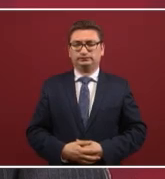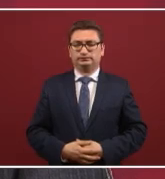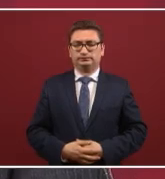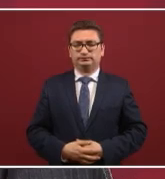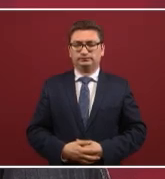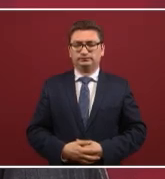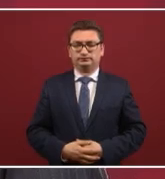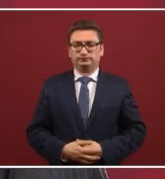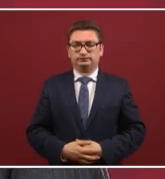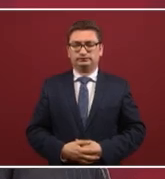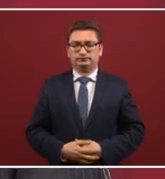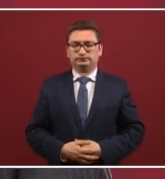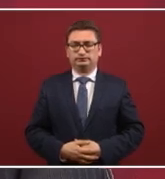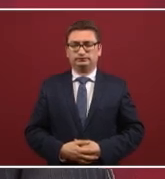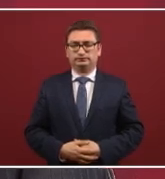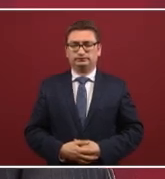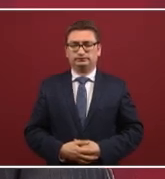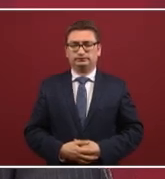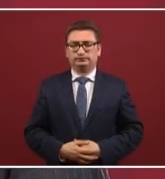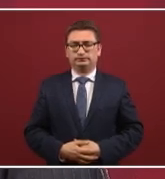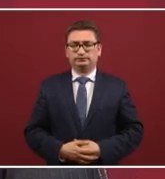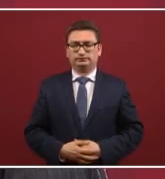en general.